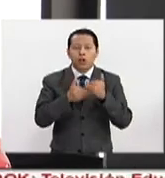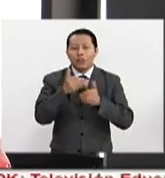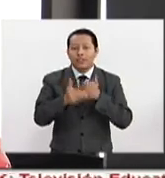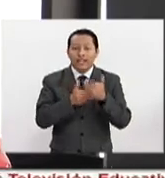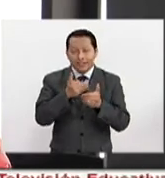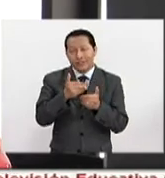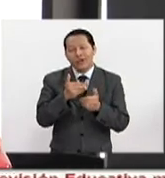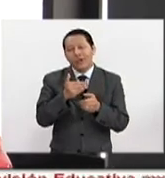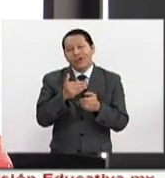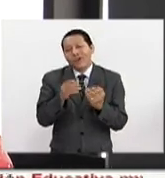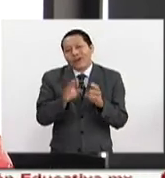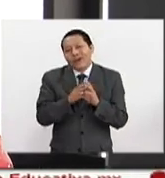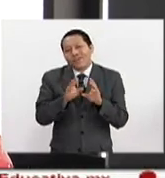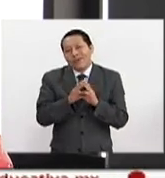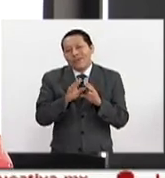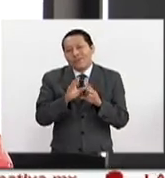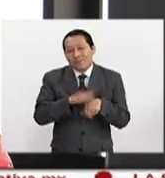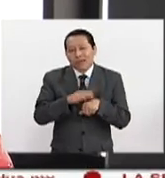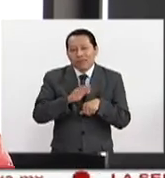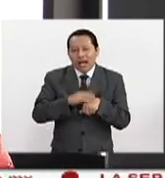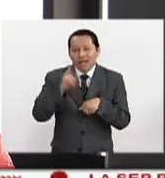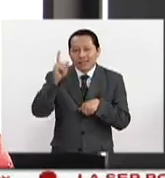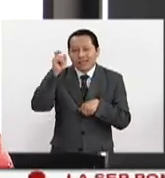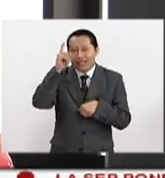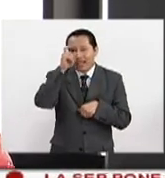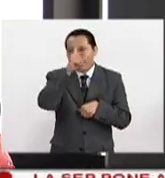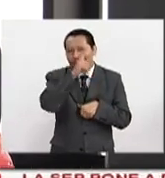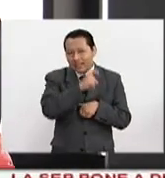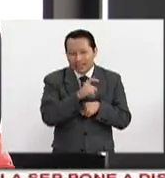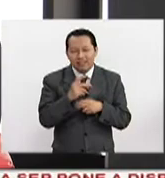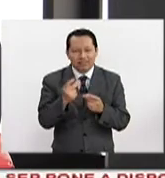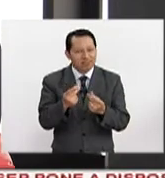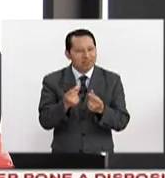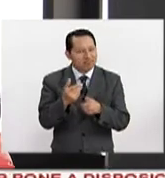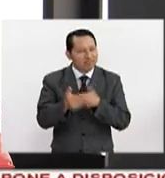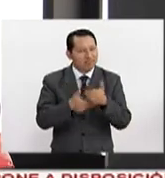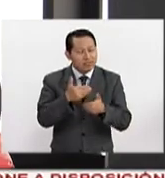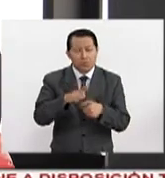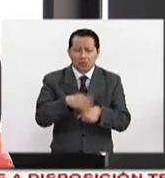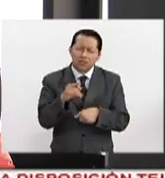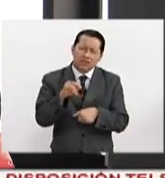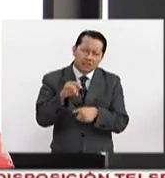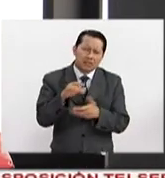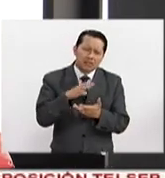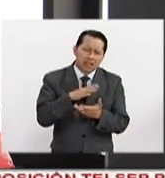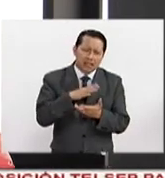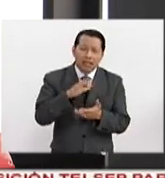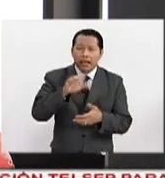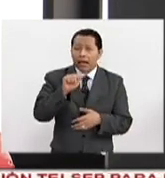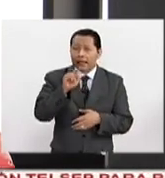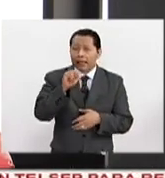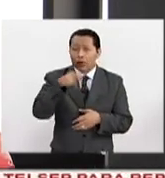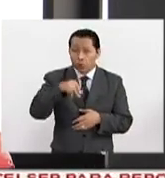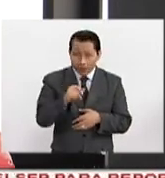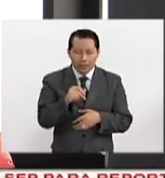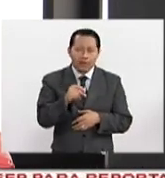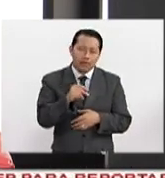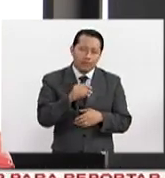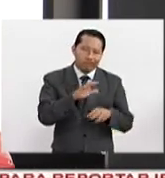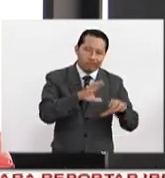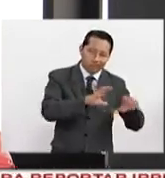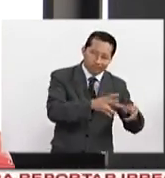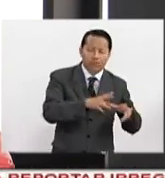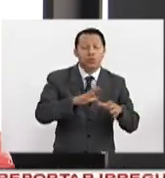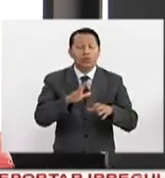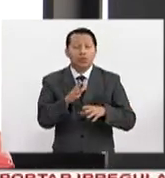deterioro se aceleró. Si bien había una polarización en Cataluña y en España, bueno, después